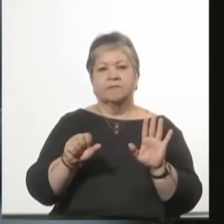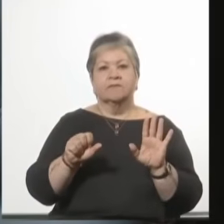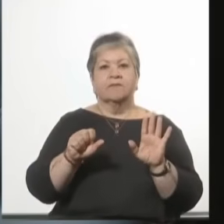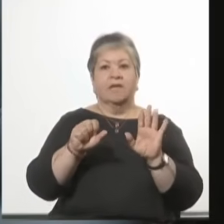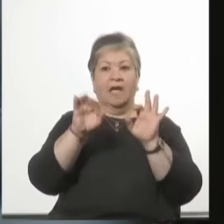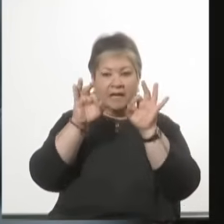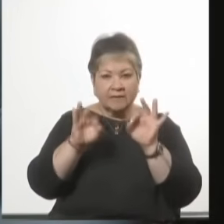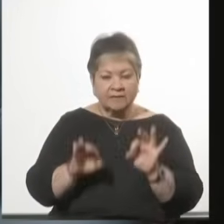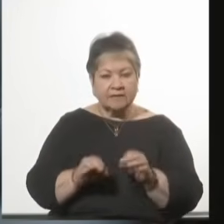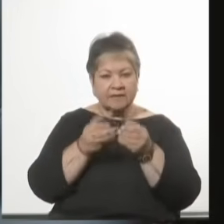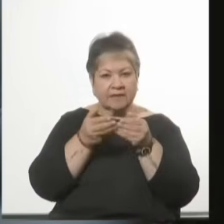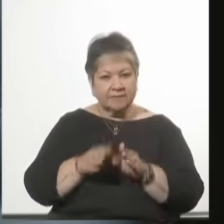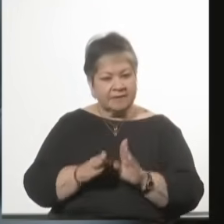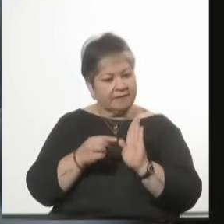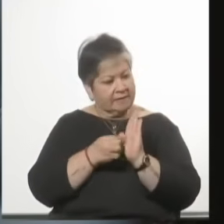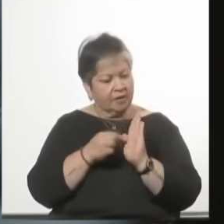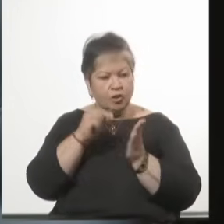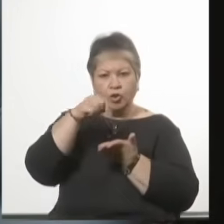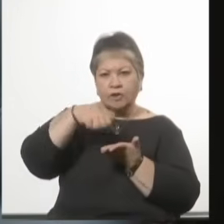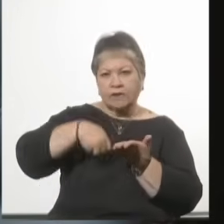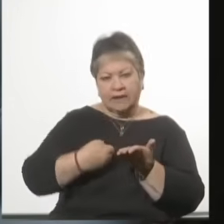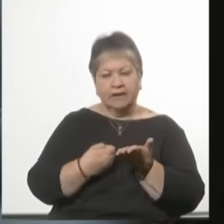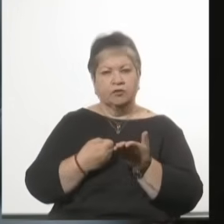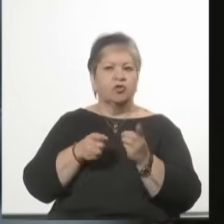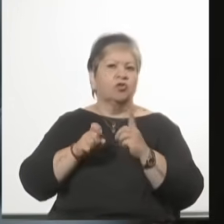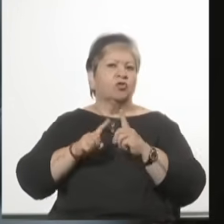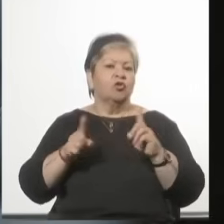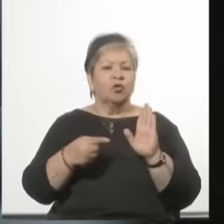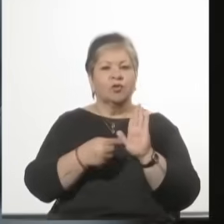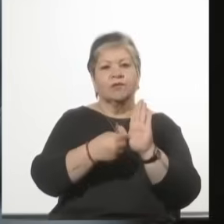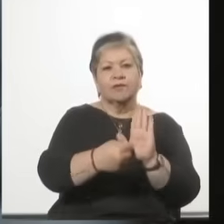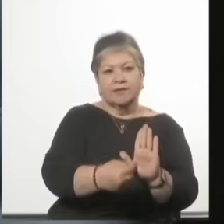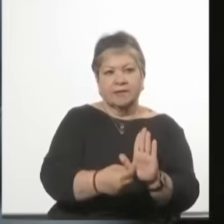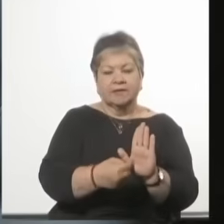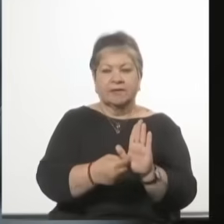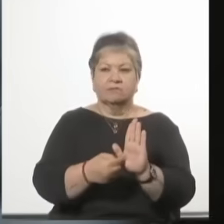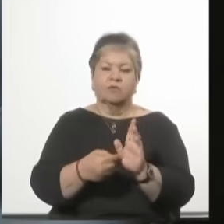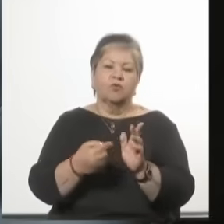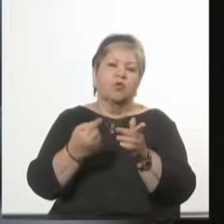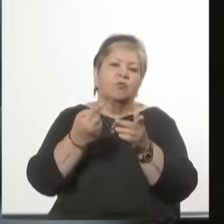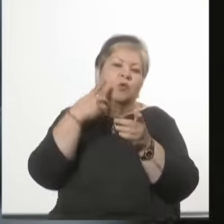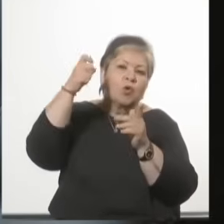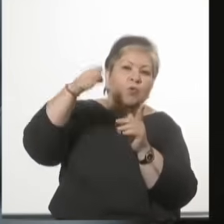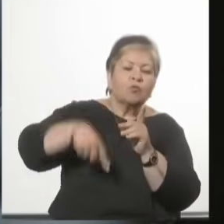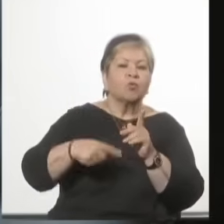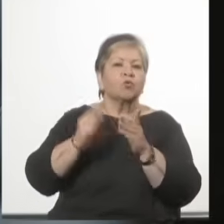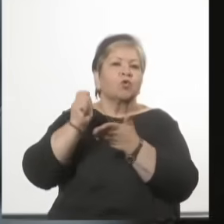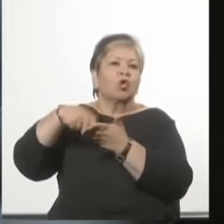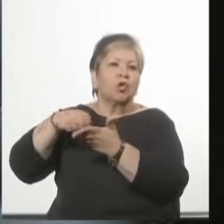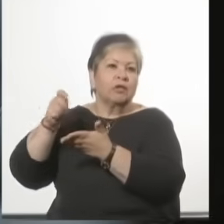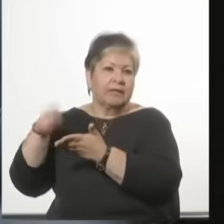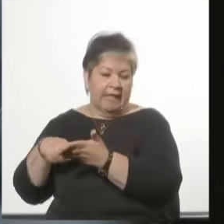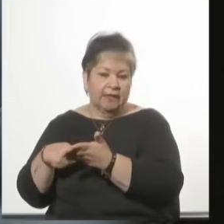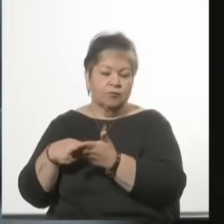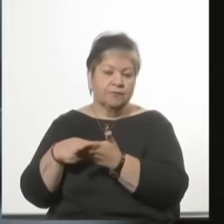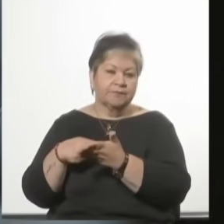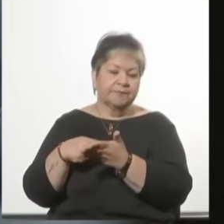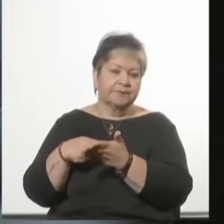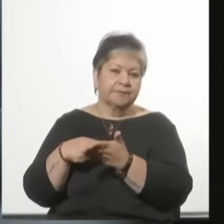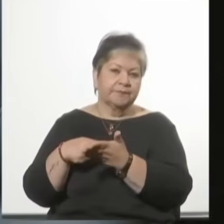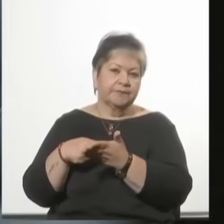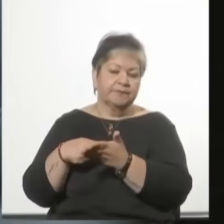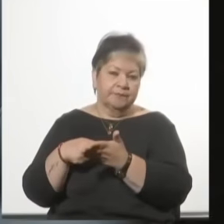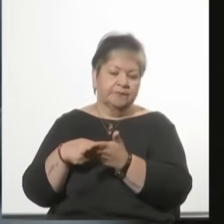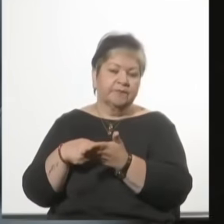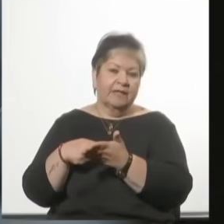inicio señalar que el contrato no estableció, como impone la práctica contractual y el más elemental sentido común en todo caso, que